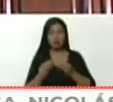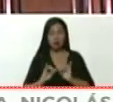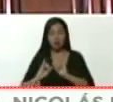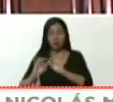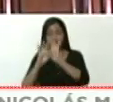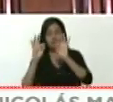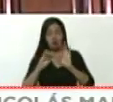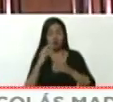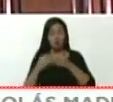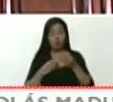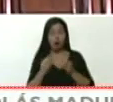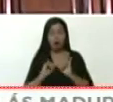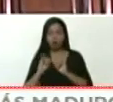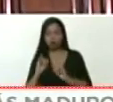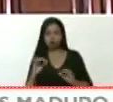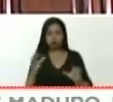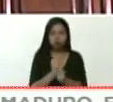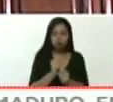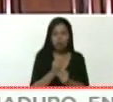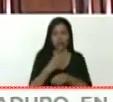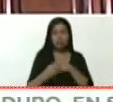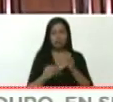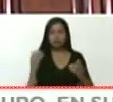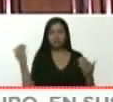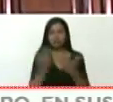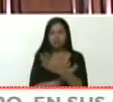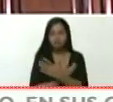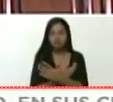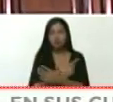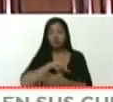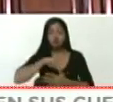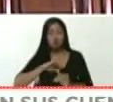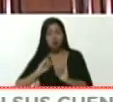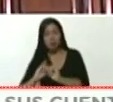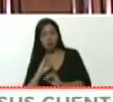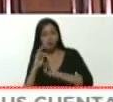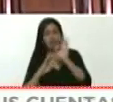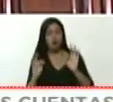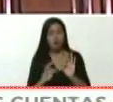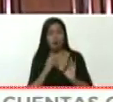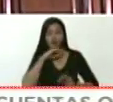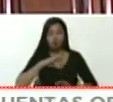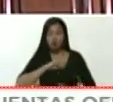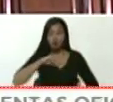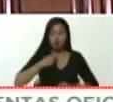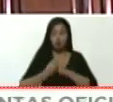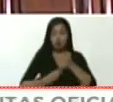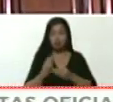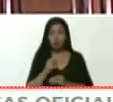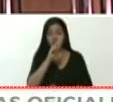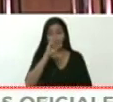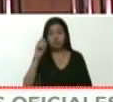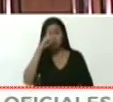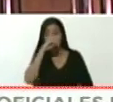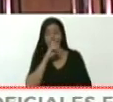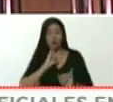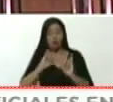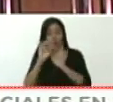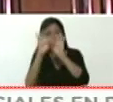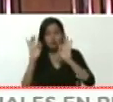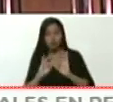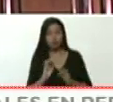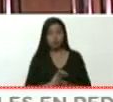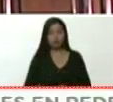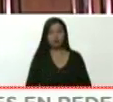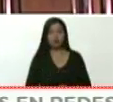petrolero y el modelo capitalista amputó. Fue una amputación histórica que se produjo hace 100 años.